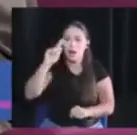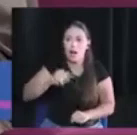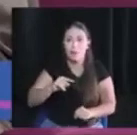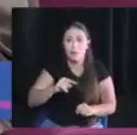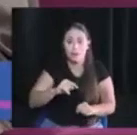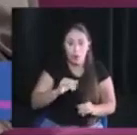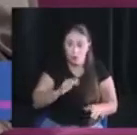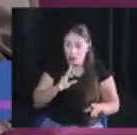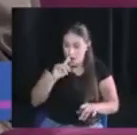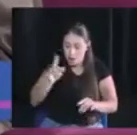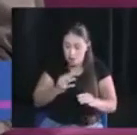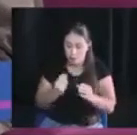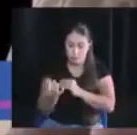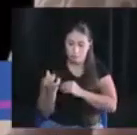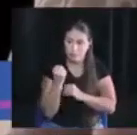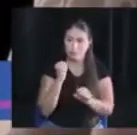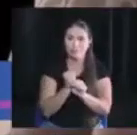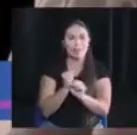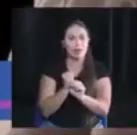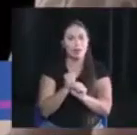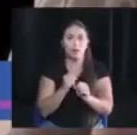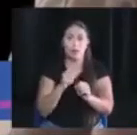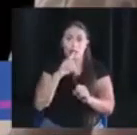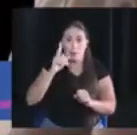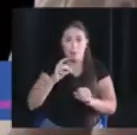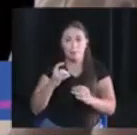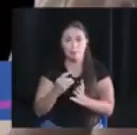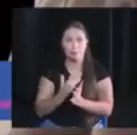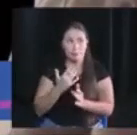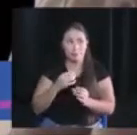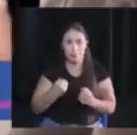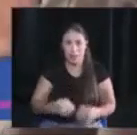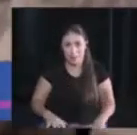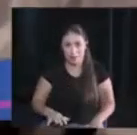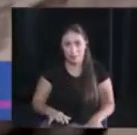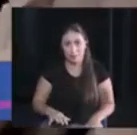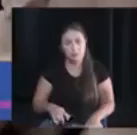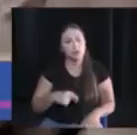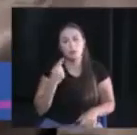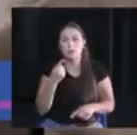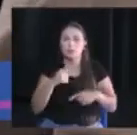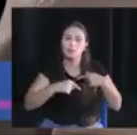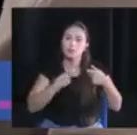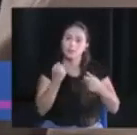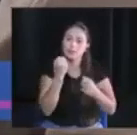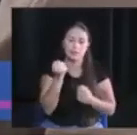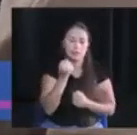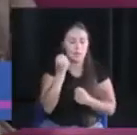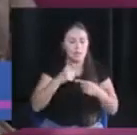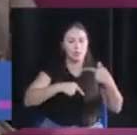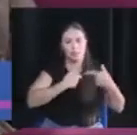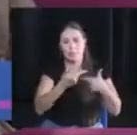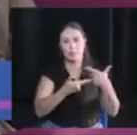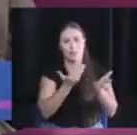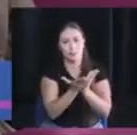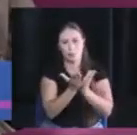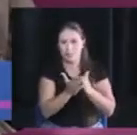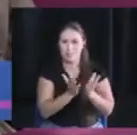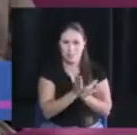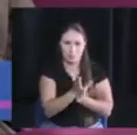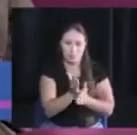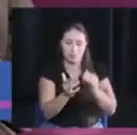pierde rápido y lo único que se puede aprender es seguir aprendiendo siempre. Segunda premisa,